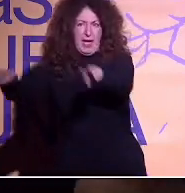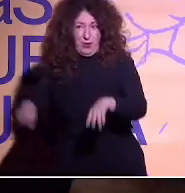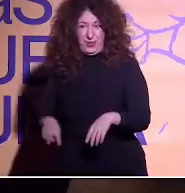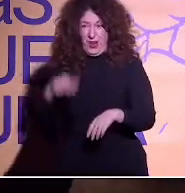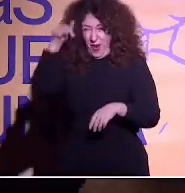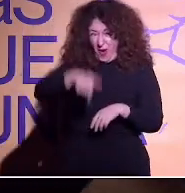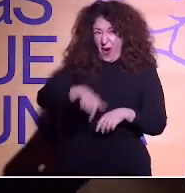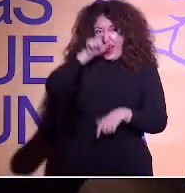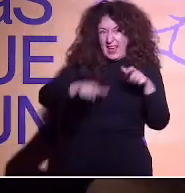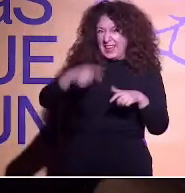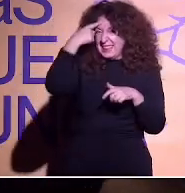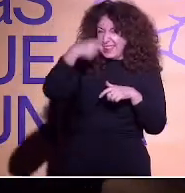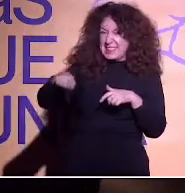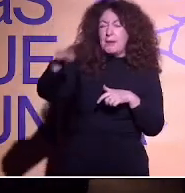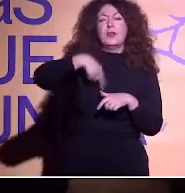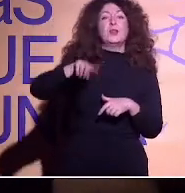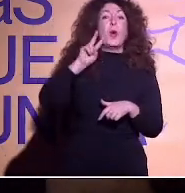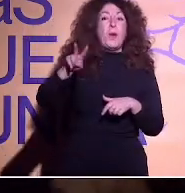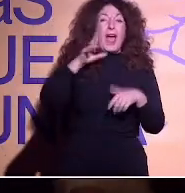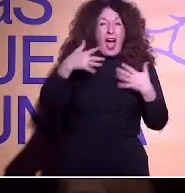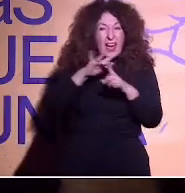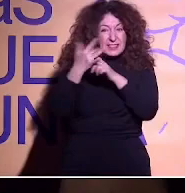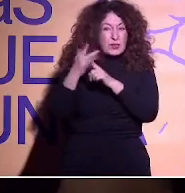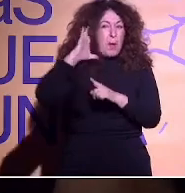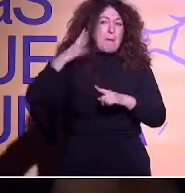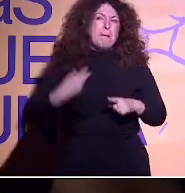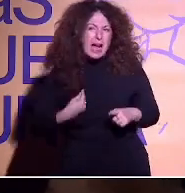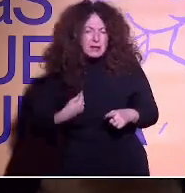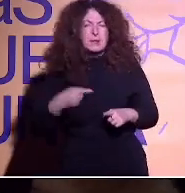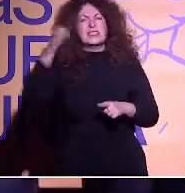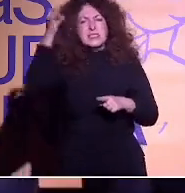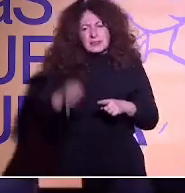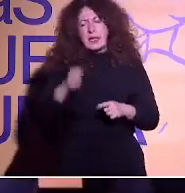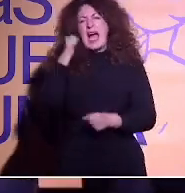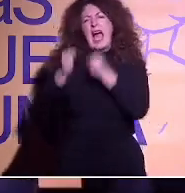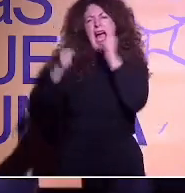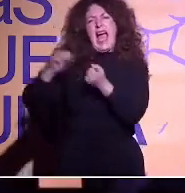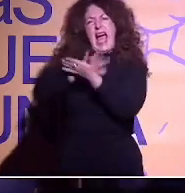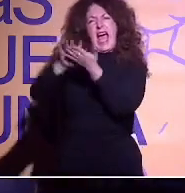mundo sabe que lo que estamos viendo en Palestina es un